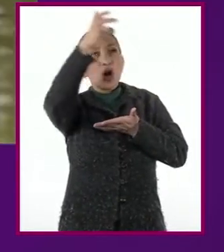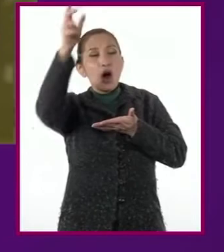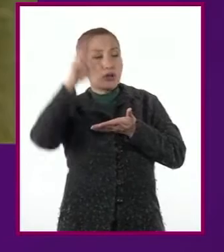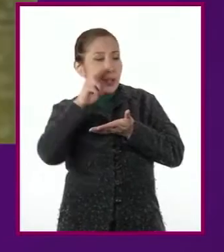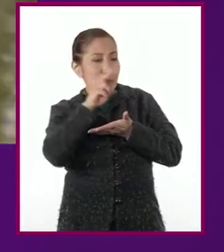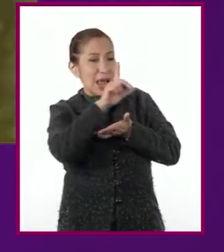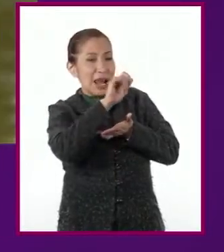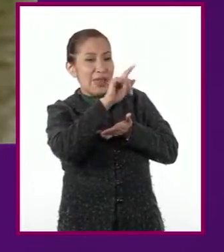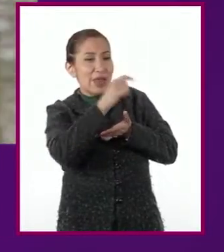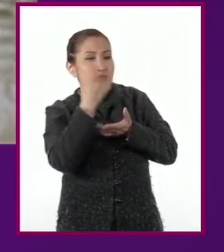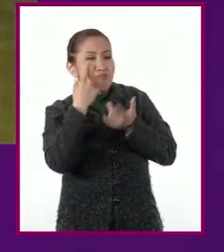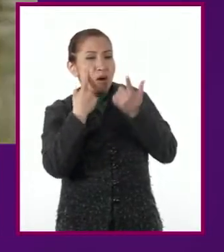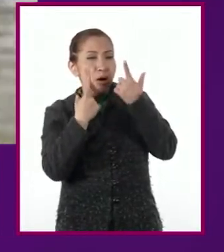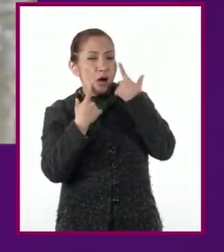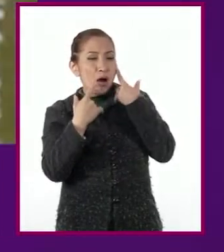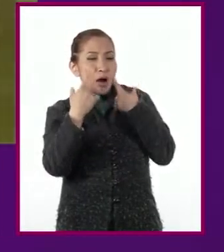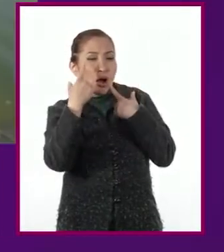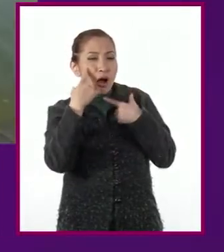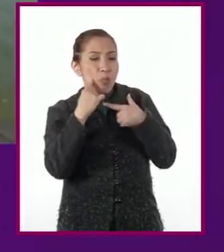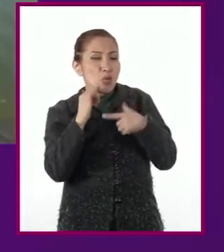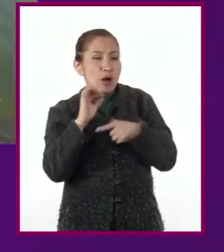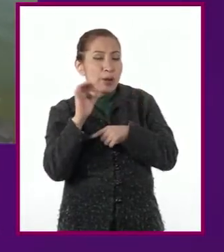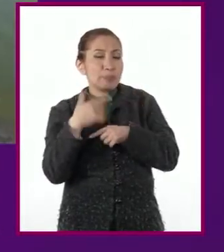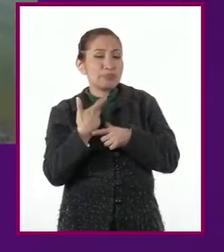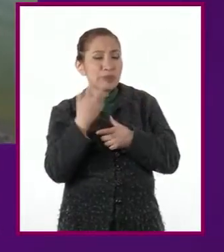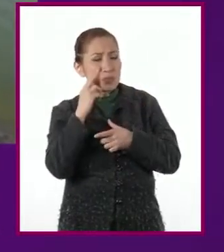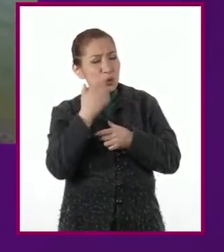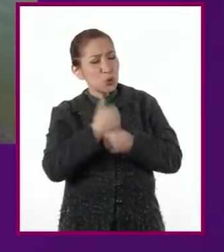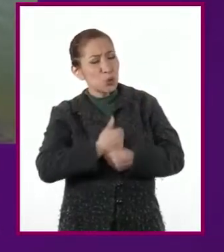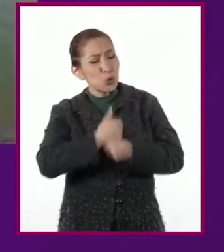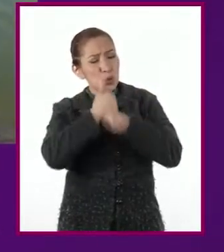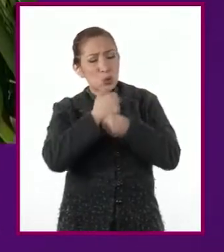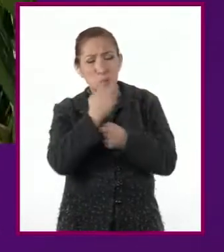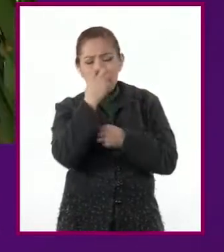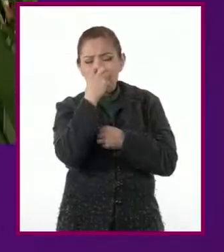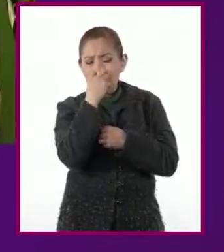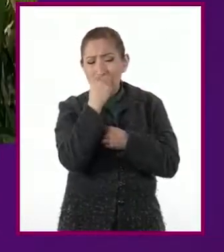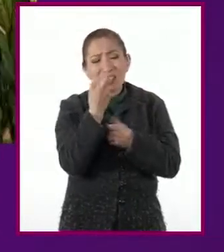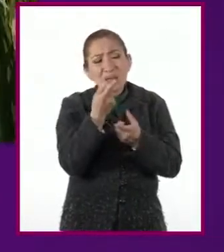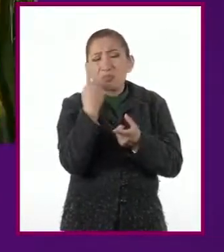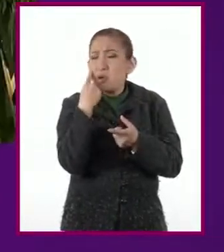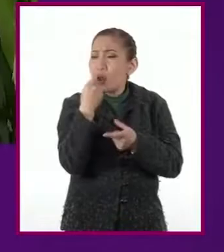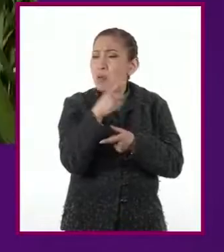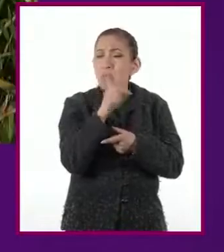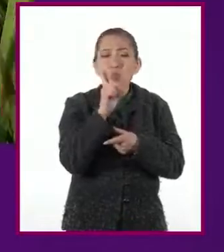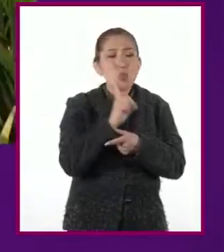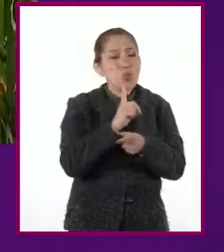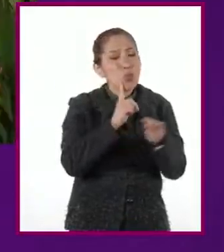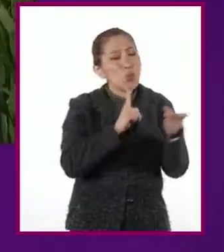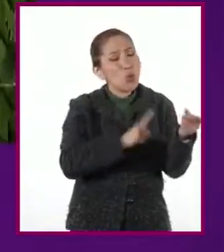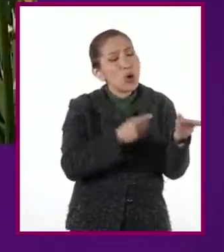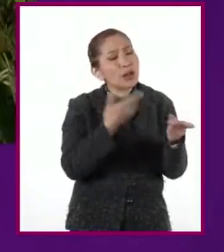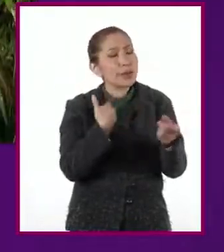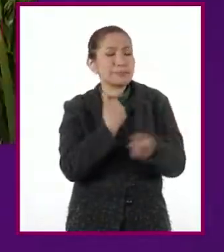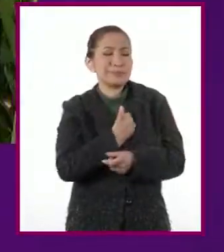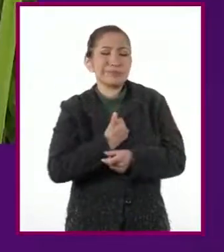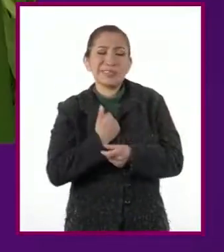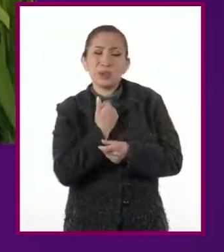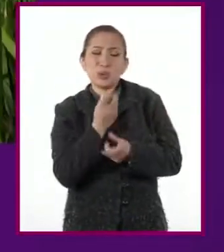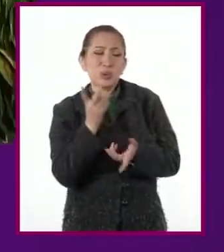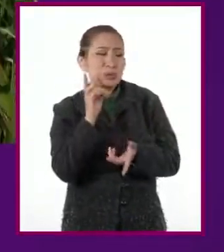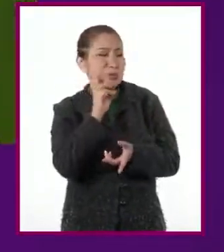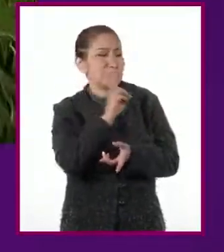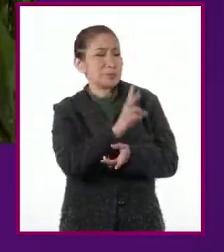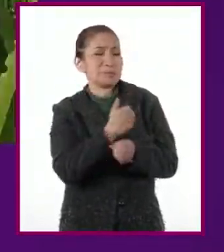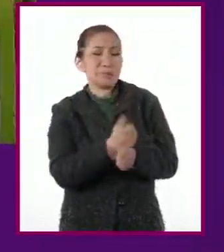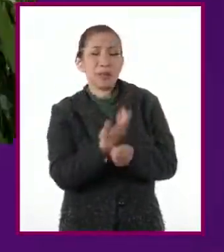llora Leda la pastora. De amarga hiel es su llanto, que llora la pastorcilla. Qué pena, qué gran